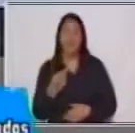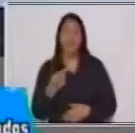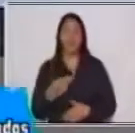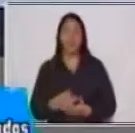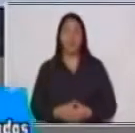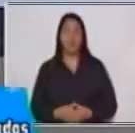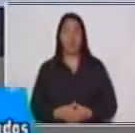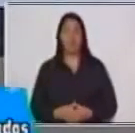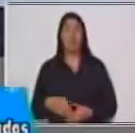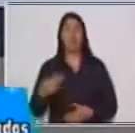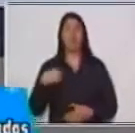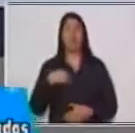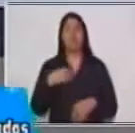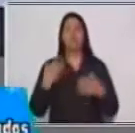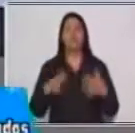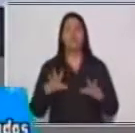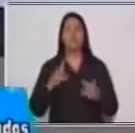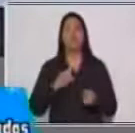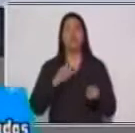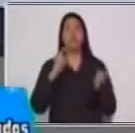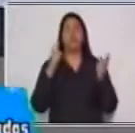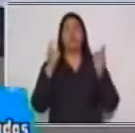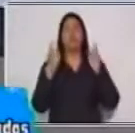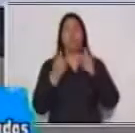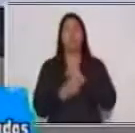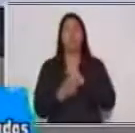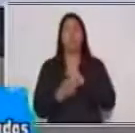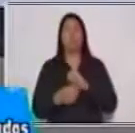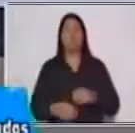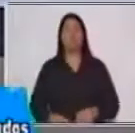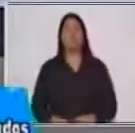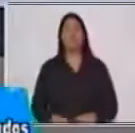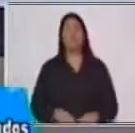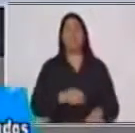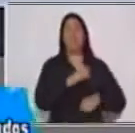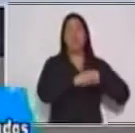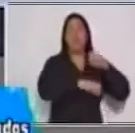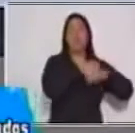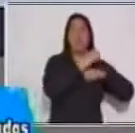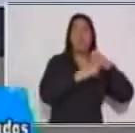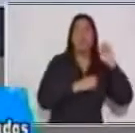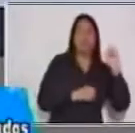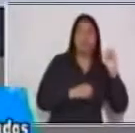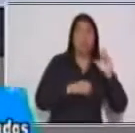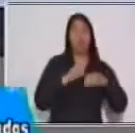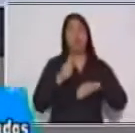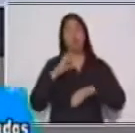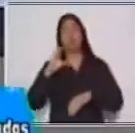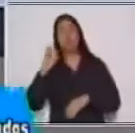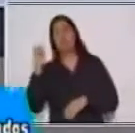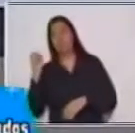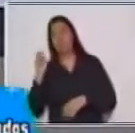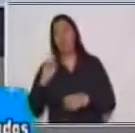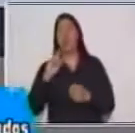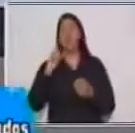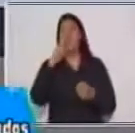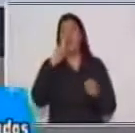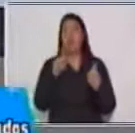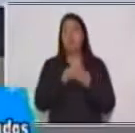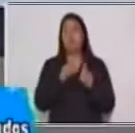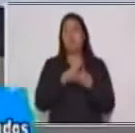Hemos transformado una temperatura de Fahrenheit a Celsius y de Celsius a